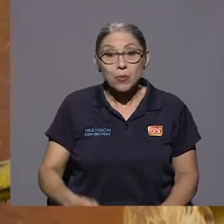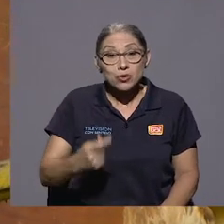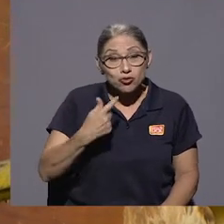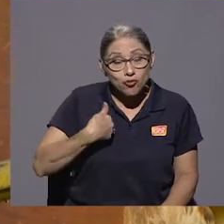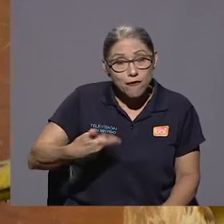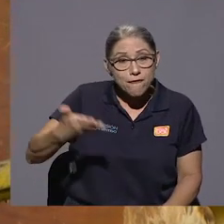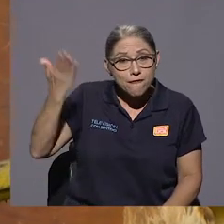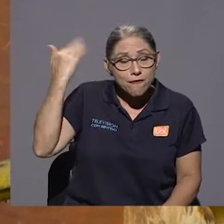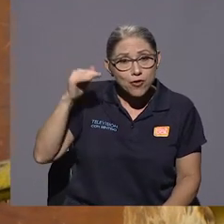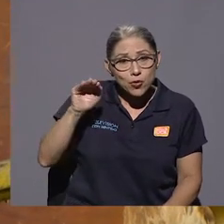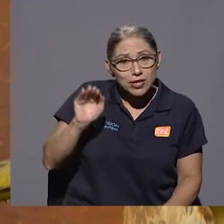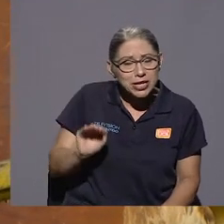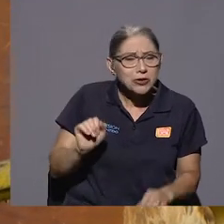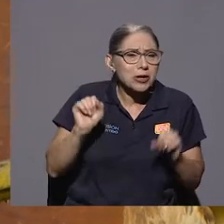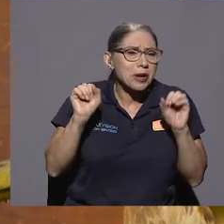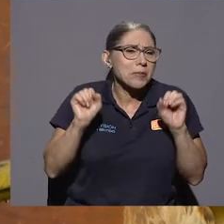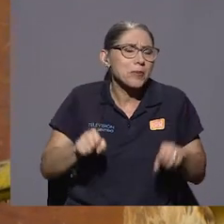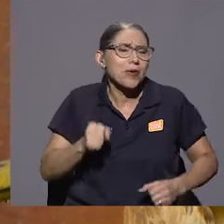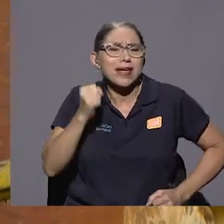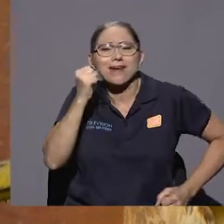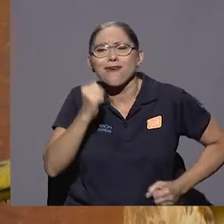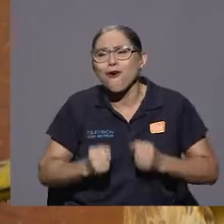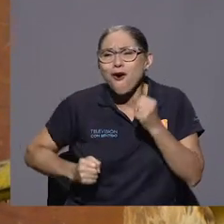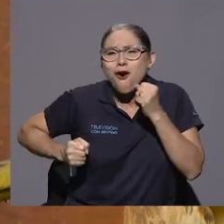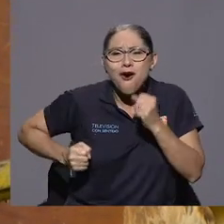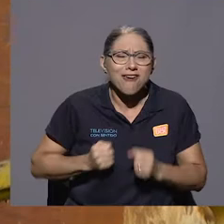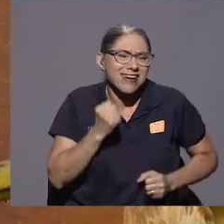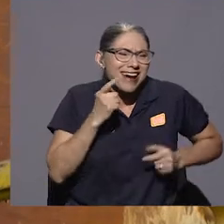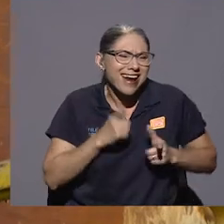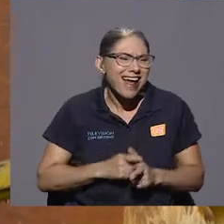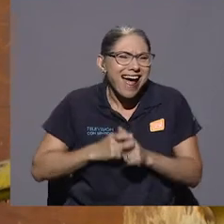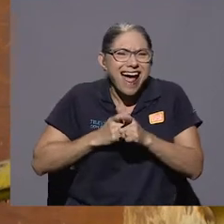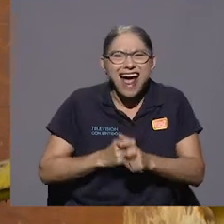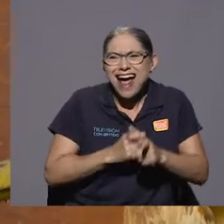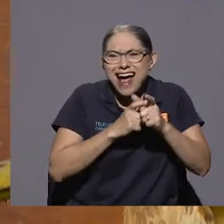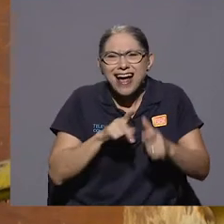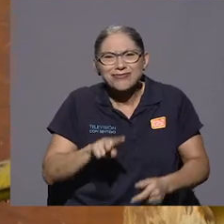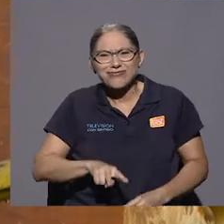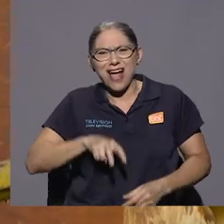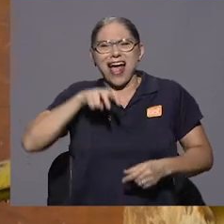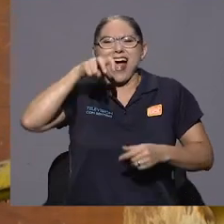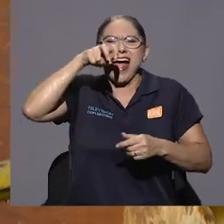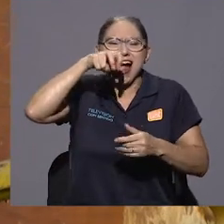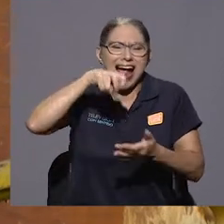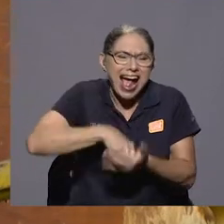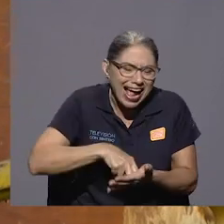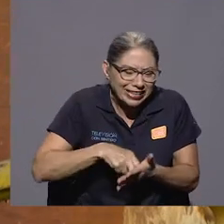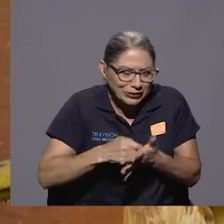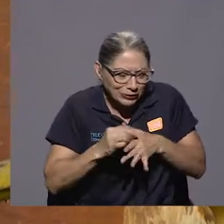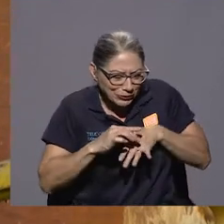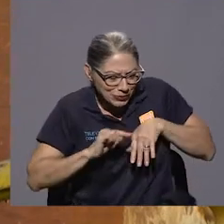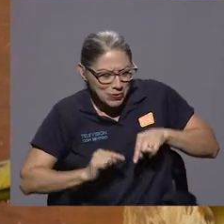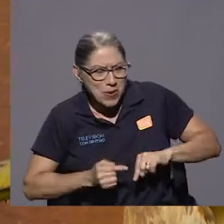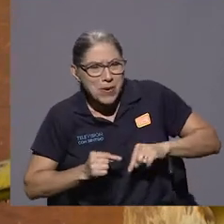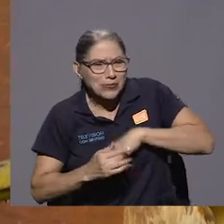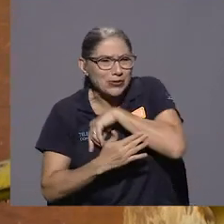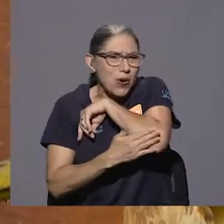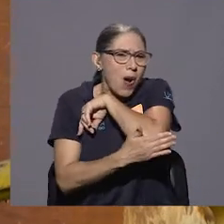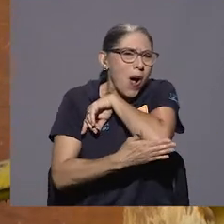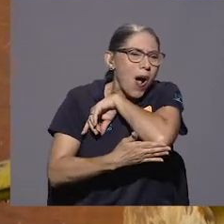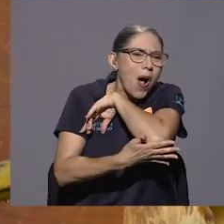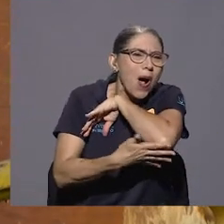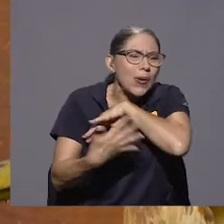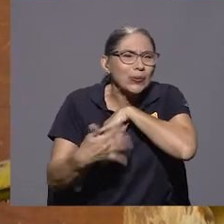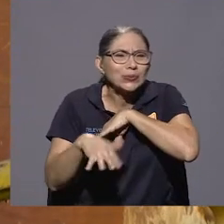fui un niño que pude correr, que pude brincar, que me raspé las rodillas, los codos, que llevé